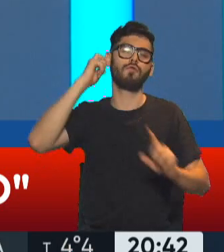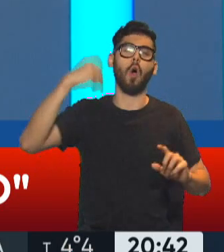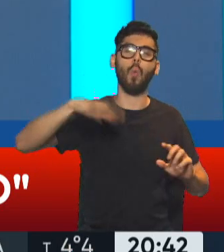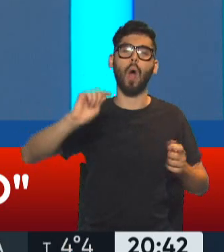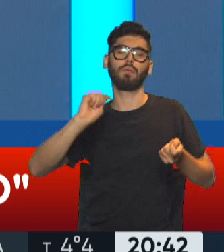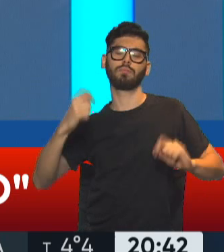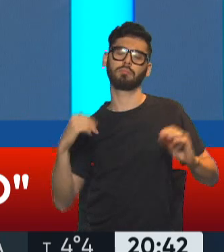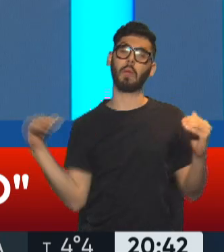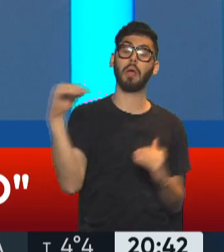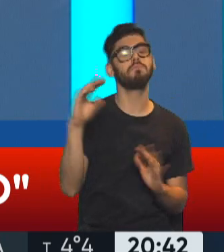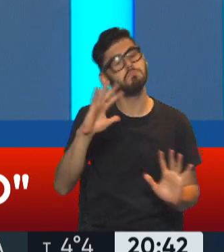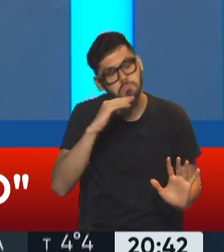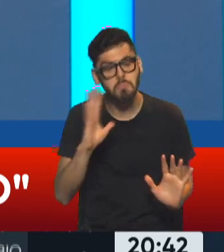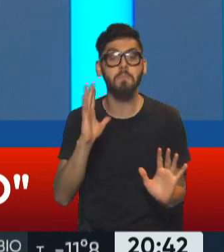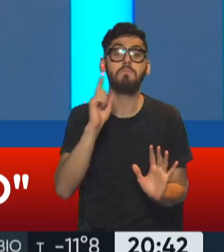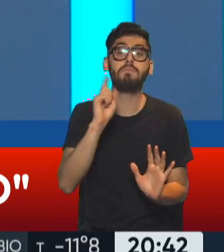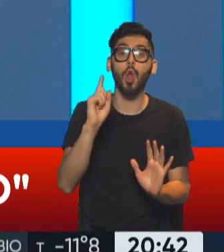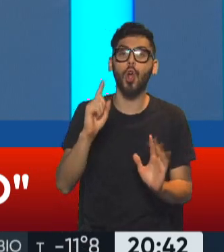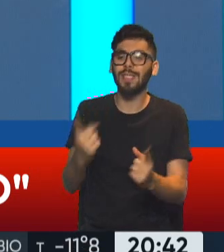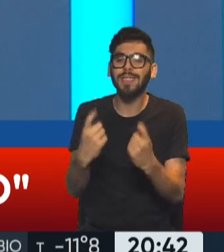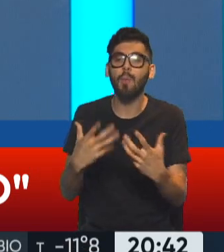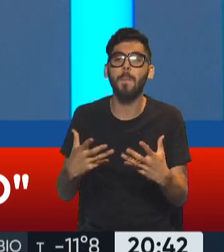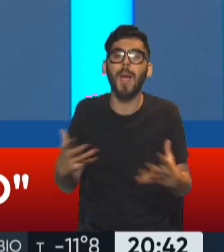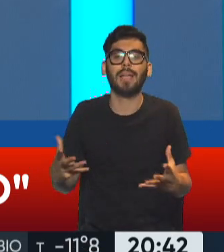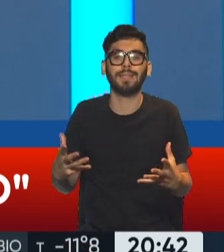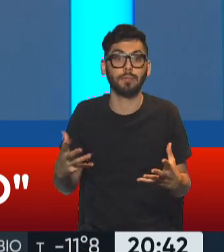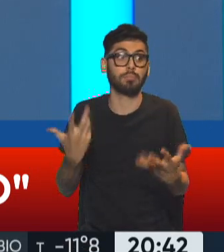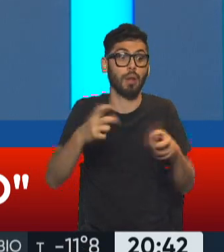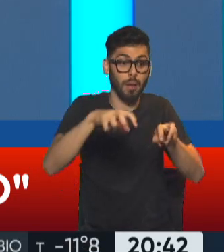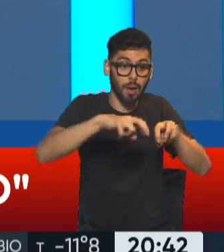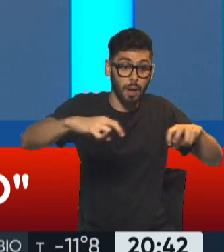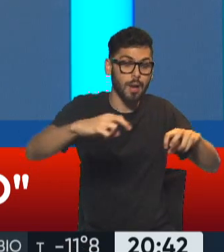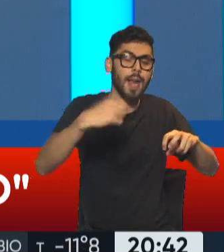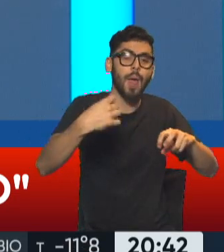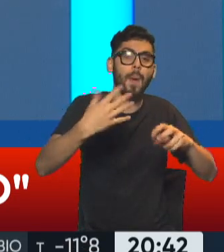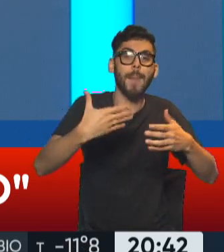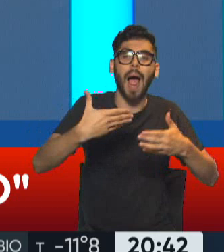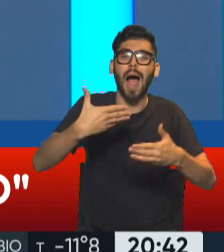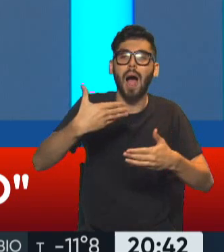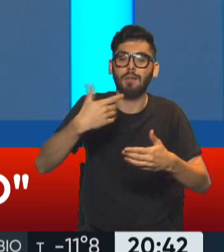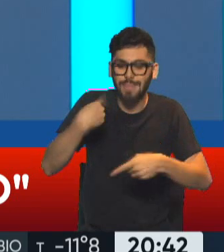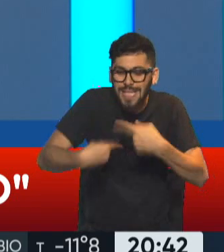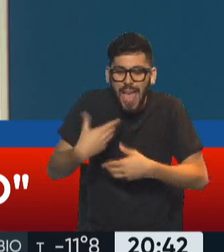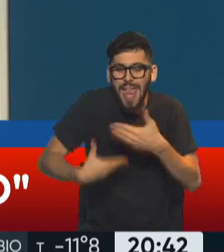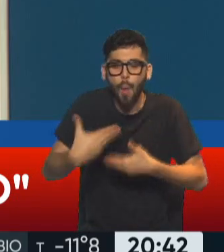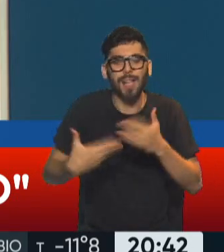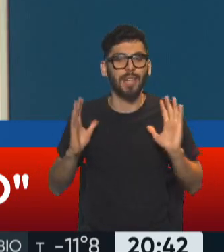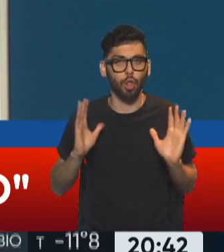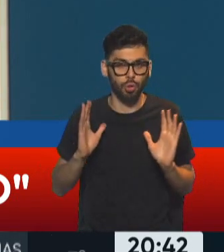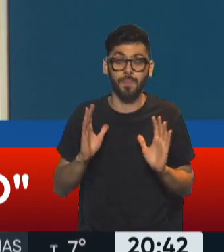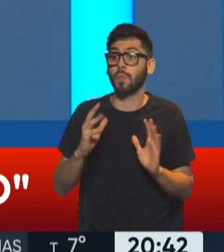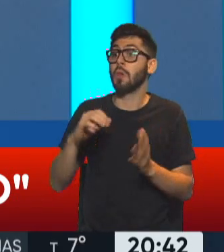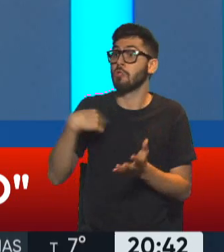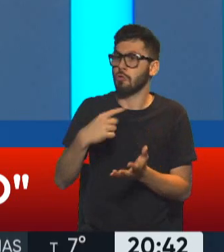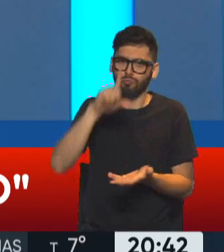necesitamos crecer. Y ese crecimiento va a hacer que la Cámara tenga una composición que nos permita seguir avanzando con el país. Claro. Nos comprometimos a dar vuelta a este país y